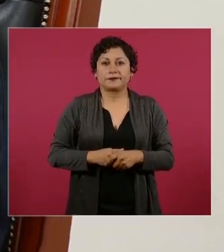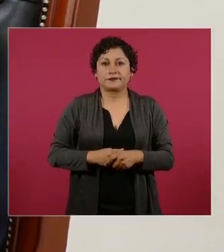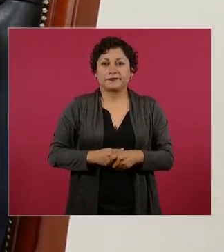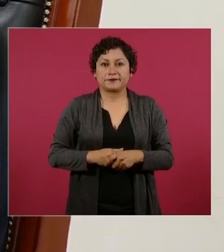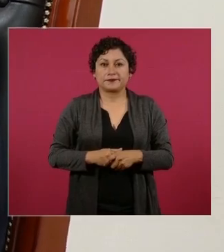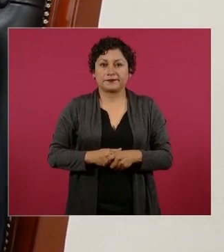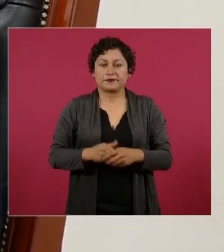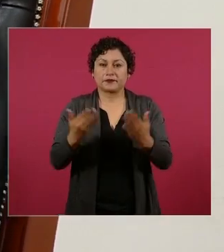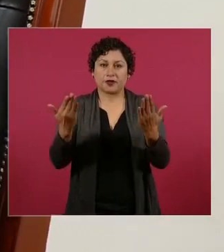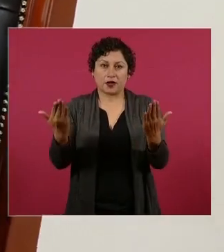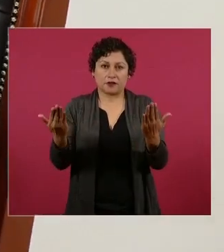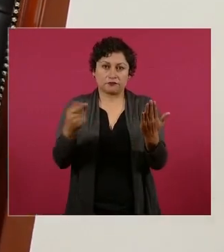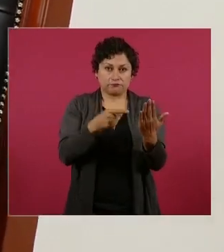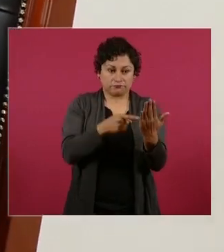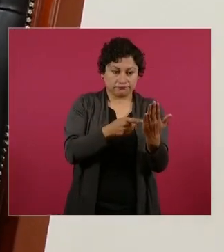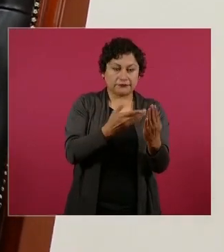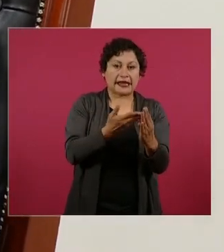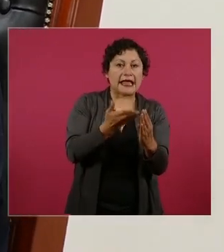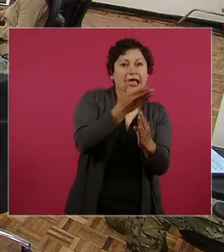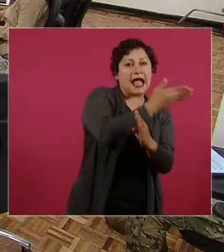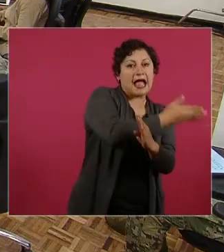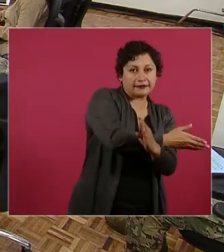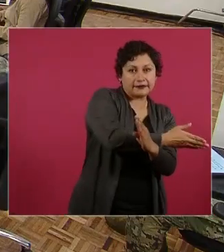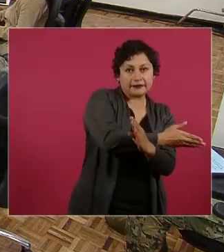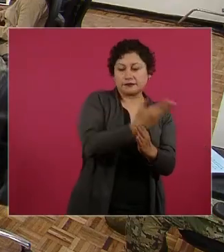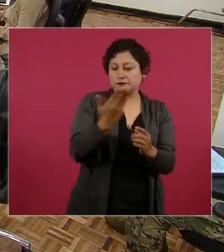el antes y el después.